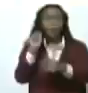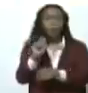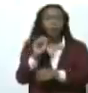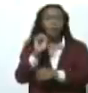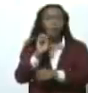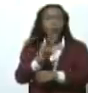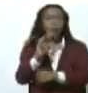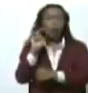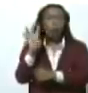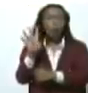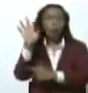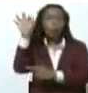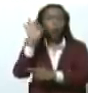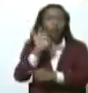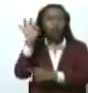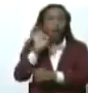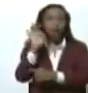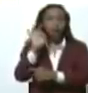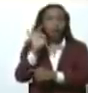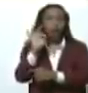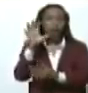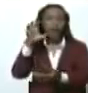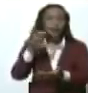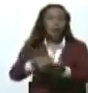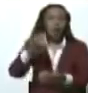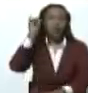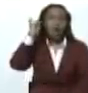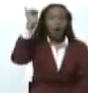28.24%. Estado Yaracuy,